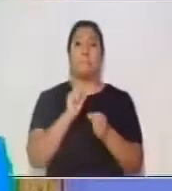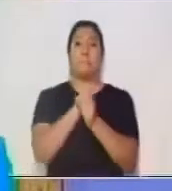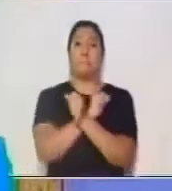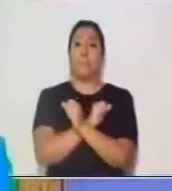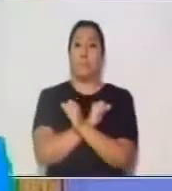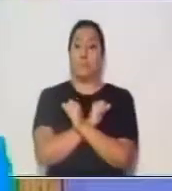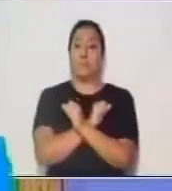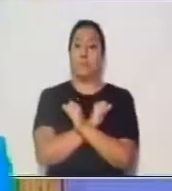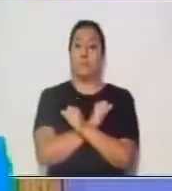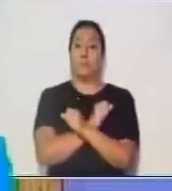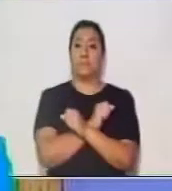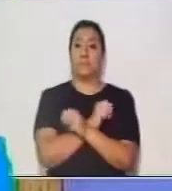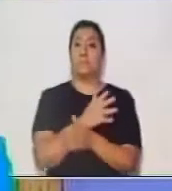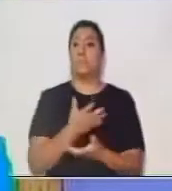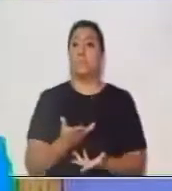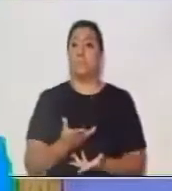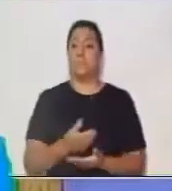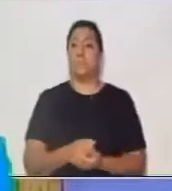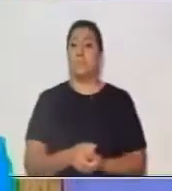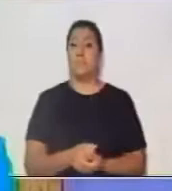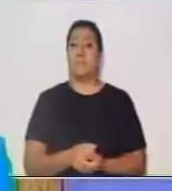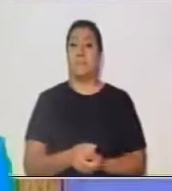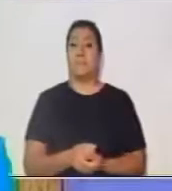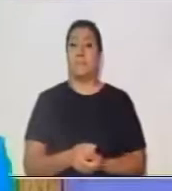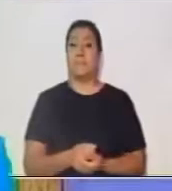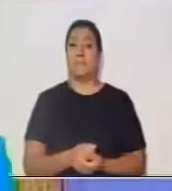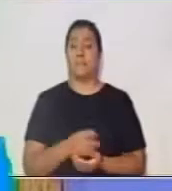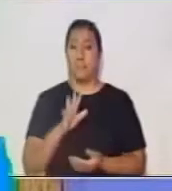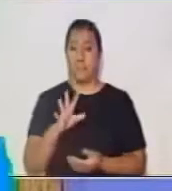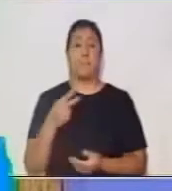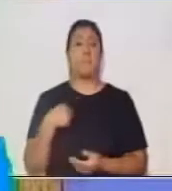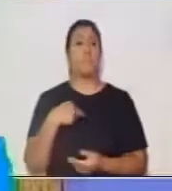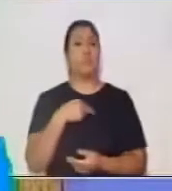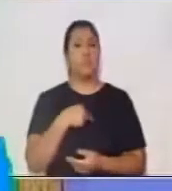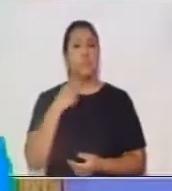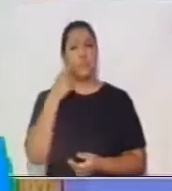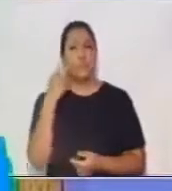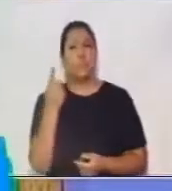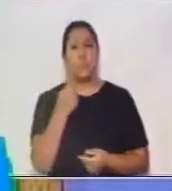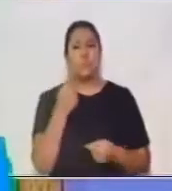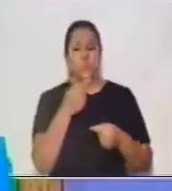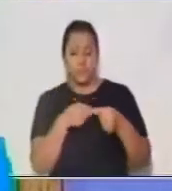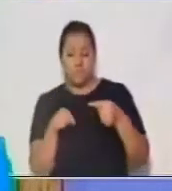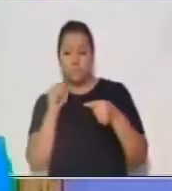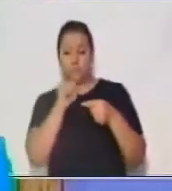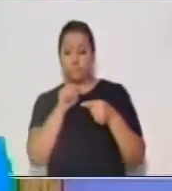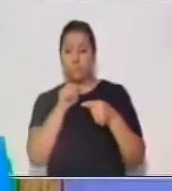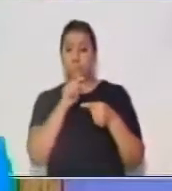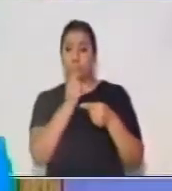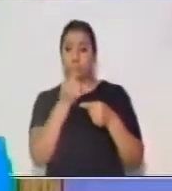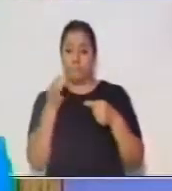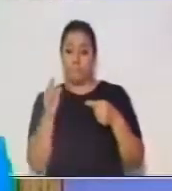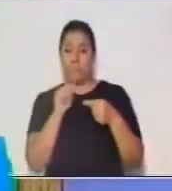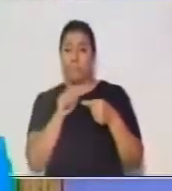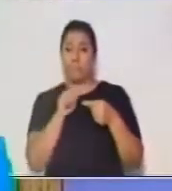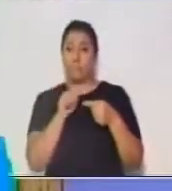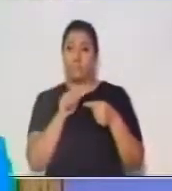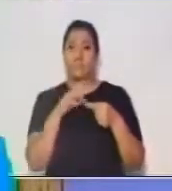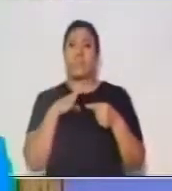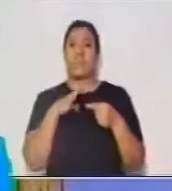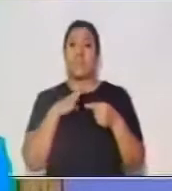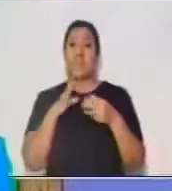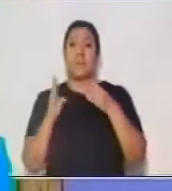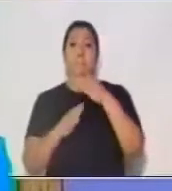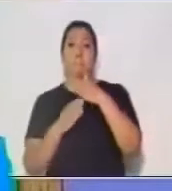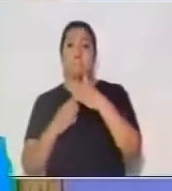No, Alex. Aquí no. Y no es cuando tú quieres. O sea, ¿que no quieres? No, sí. Sí quiero, pero... ¿Qué?